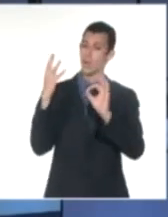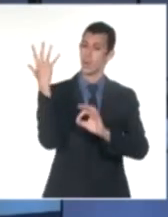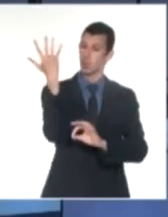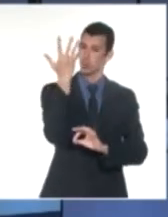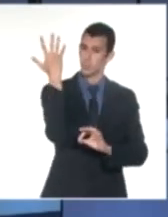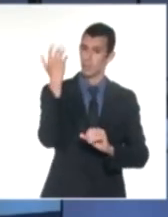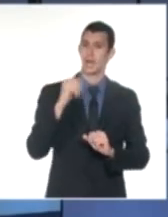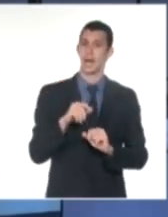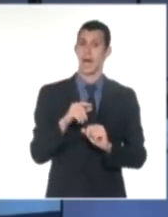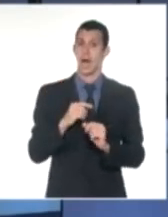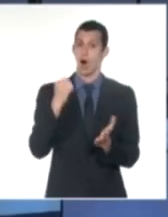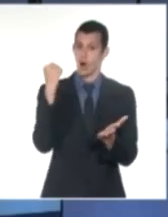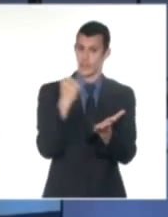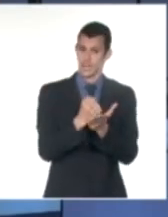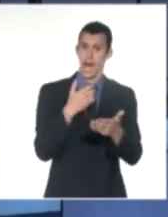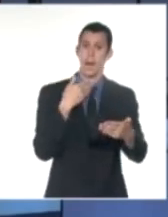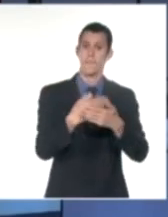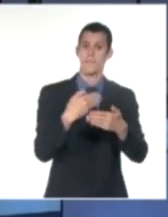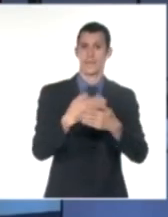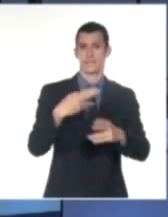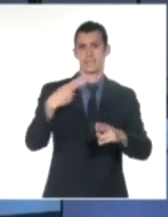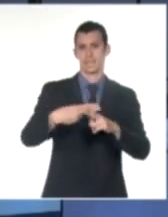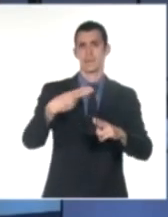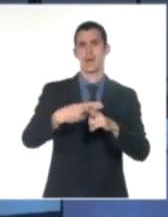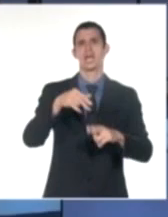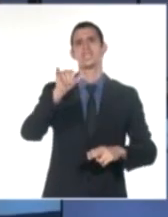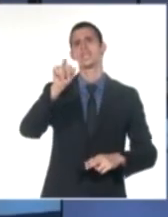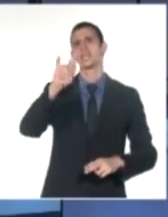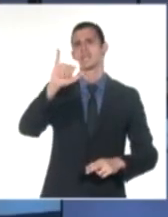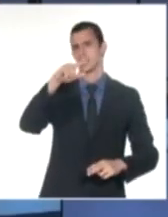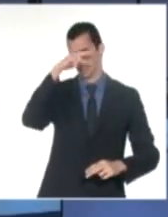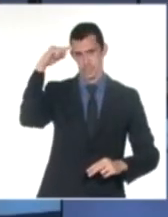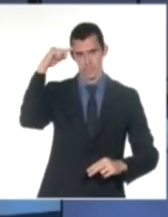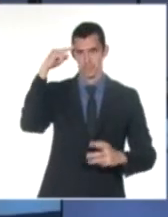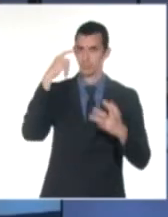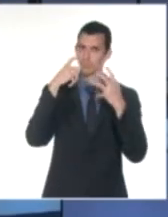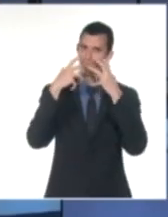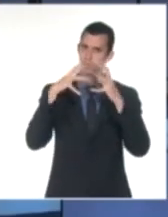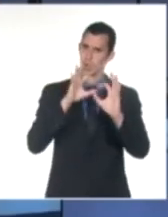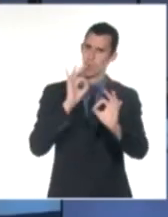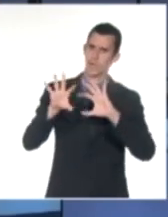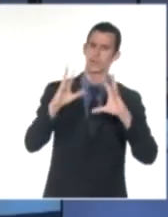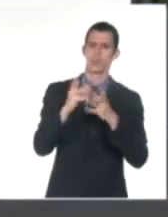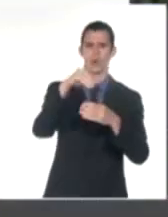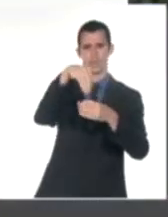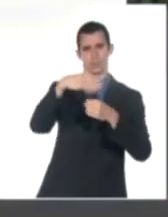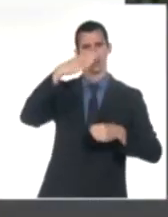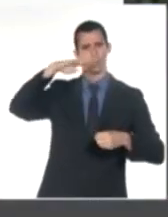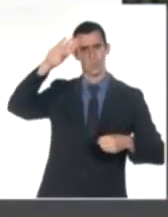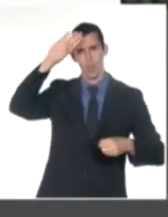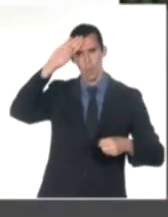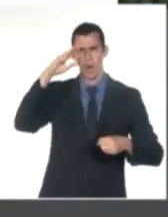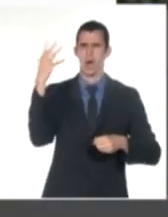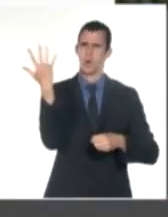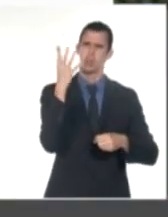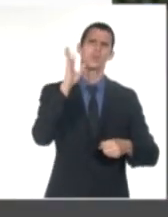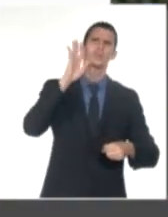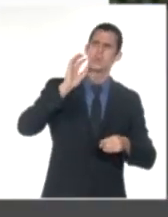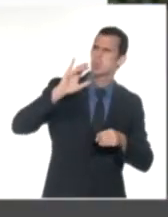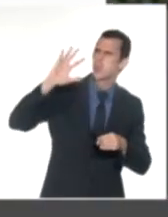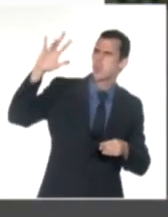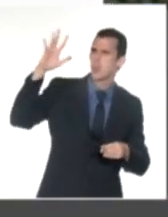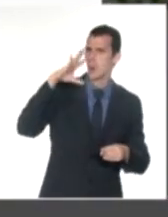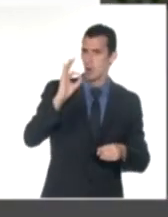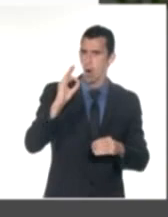Antillas, para contribuir a contrarrestar el impacto del cambio climático tanto en el país como en América Latina. En presencia del Barroso a